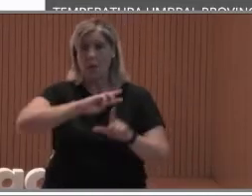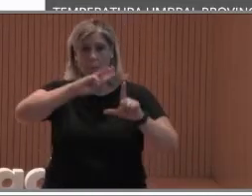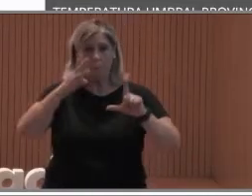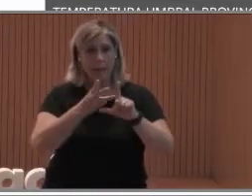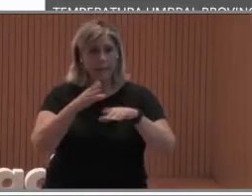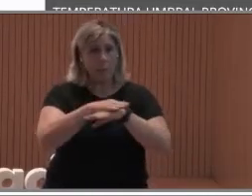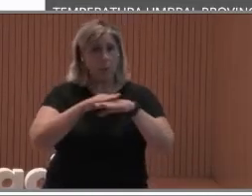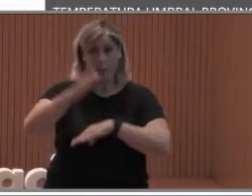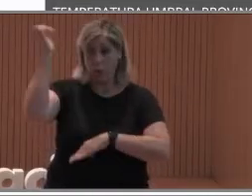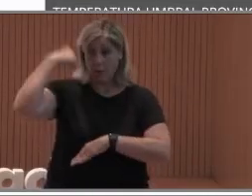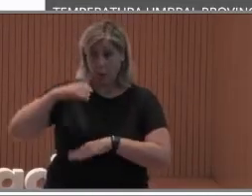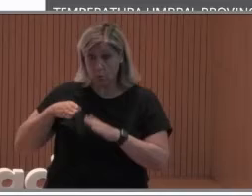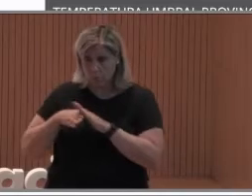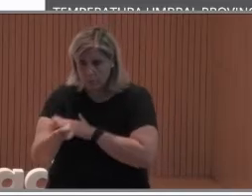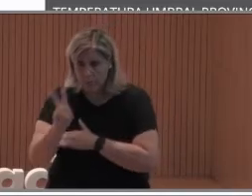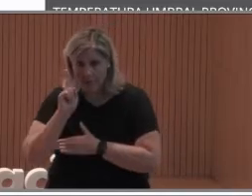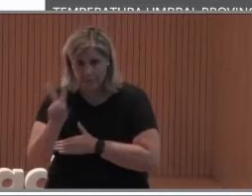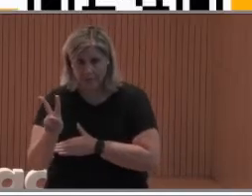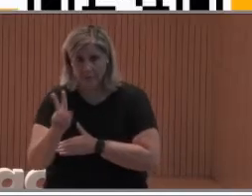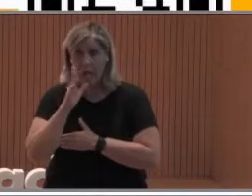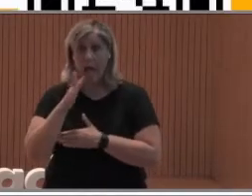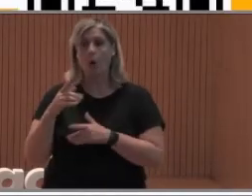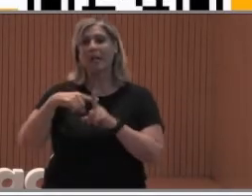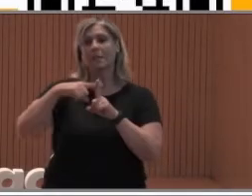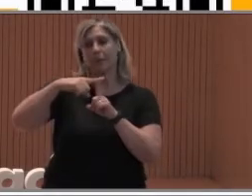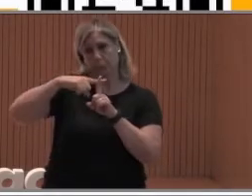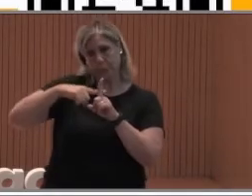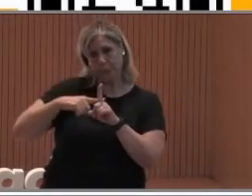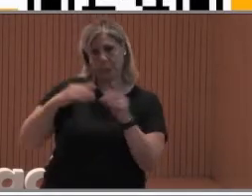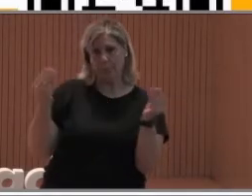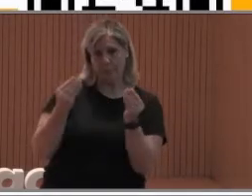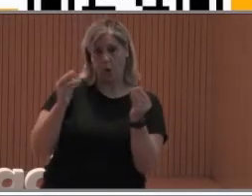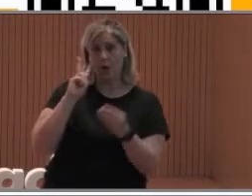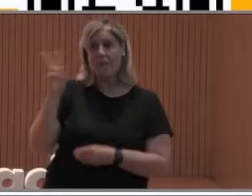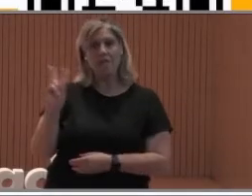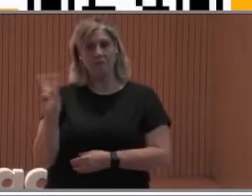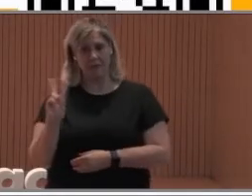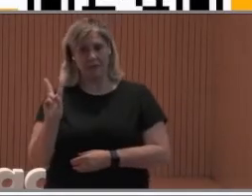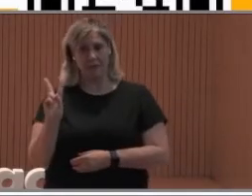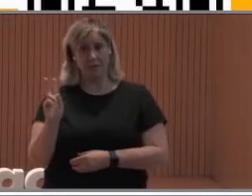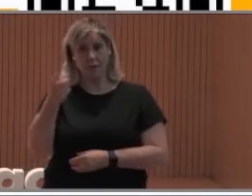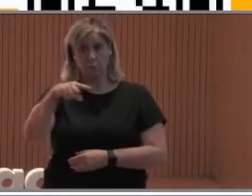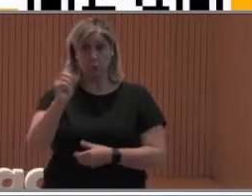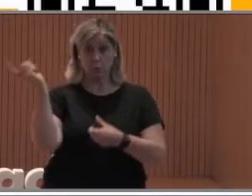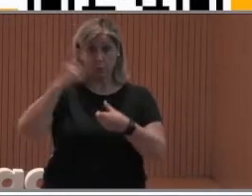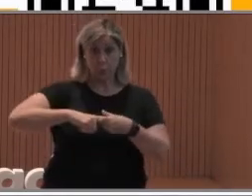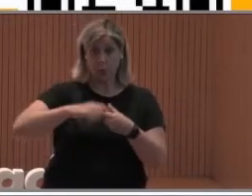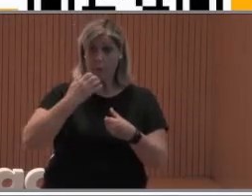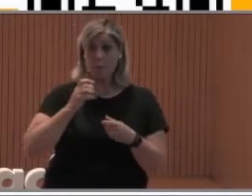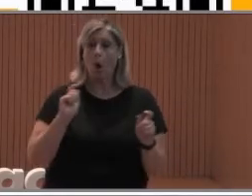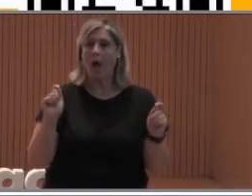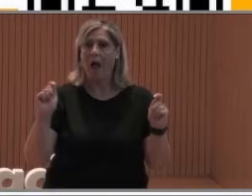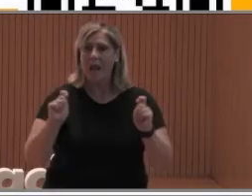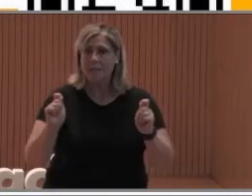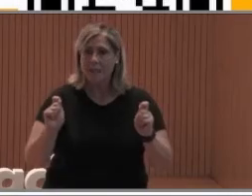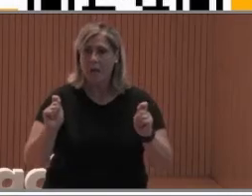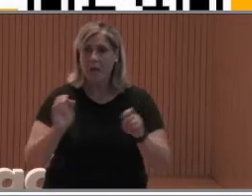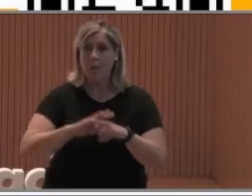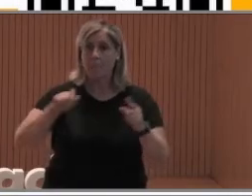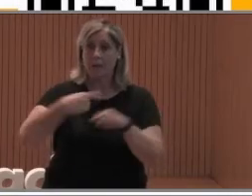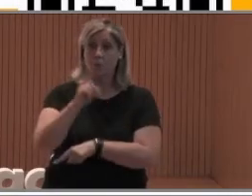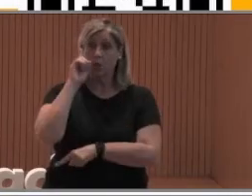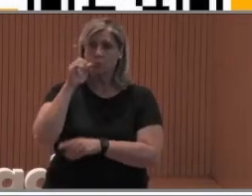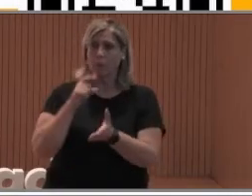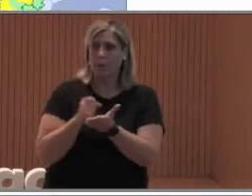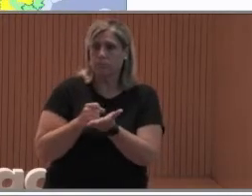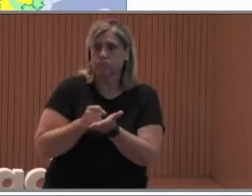ahí tenéis, ahora como estamos en días de bajas temperaturas, en verde. Y os podéis suscribir a alertas para recibir en vuestro móvil o en